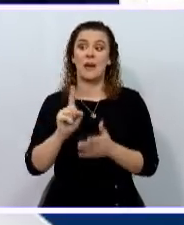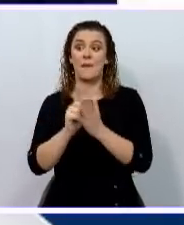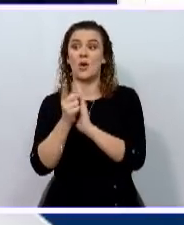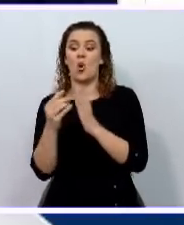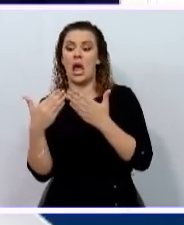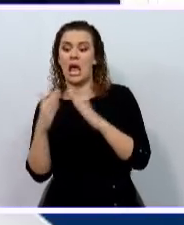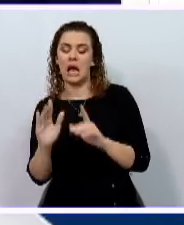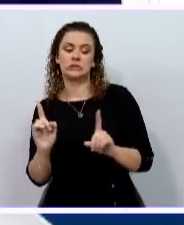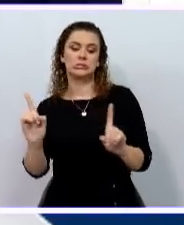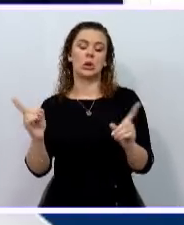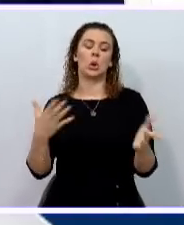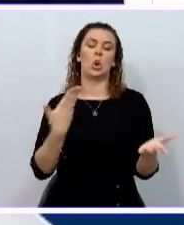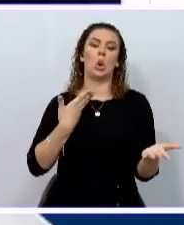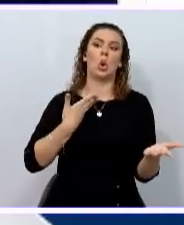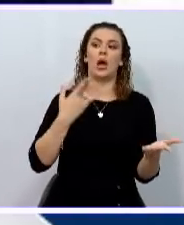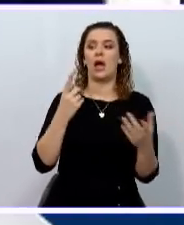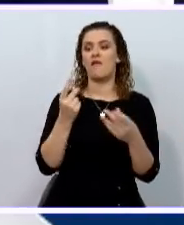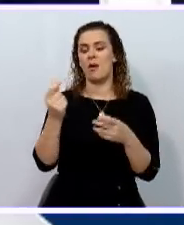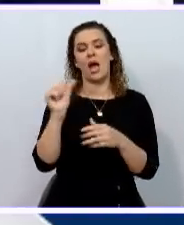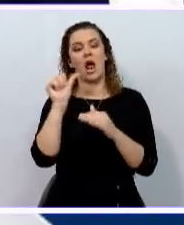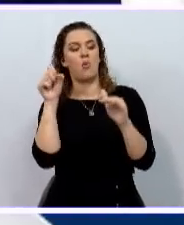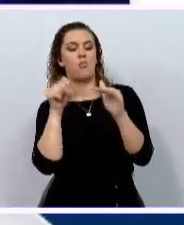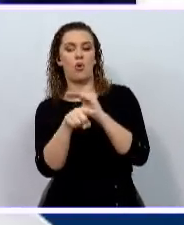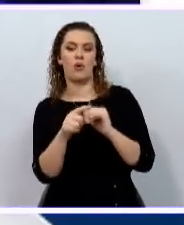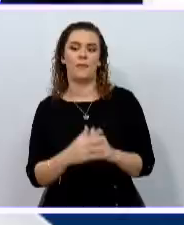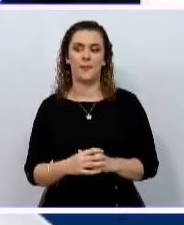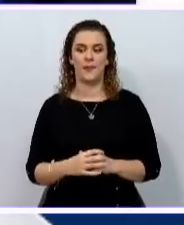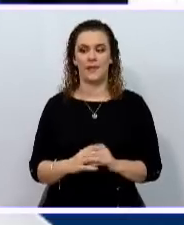se expone y rápidamente la liga